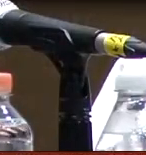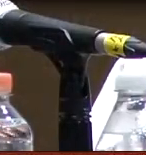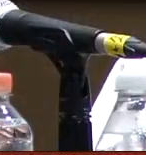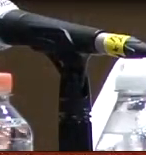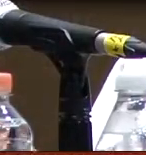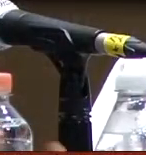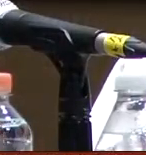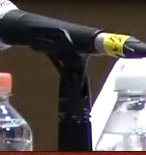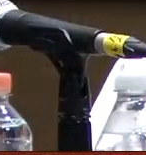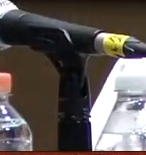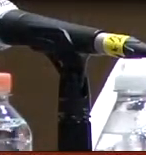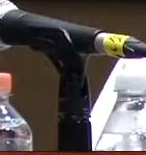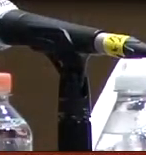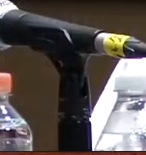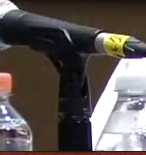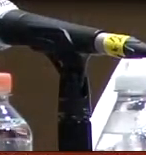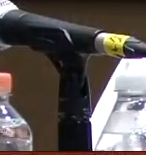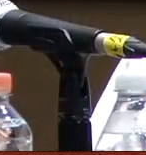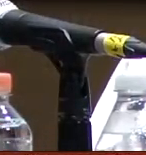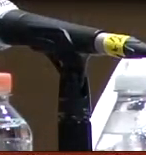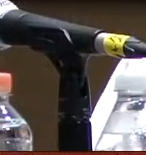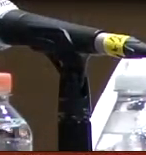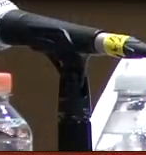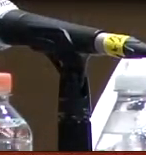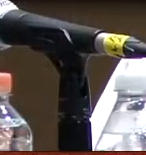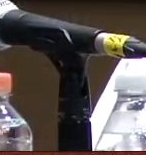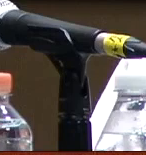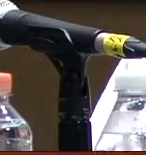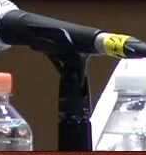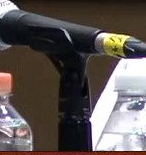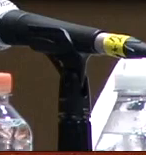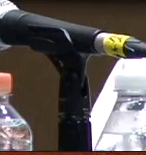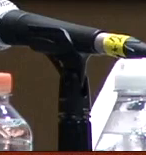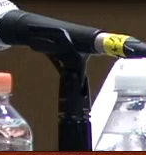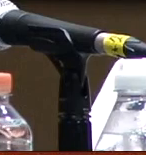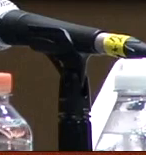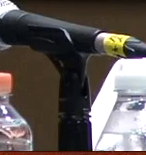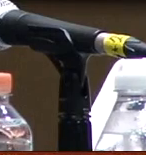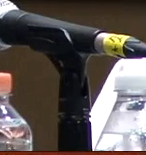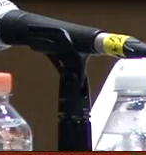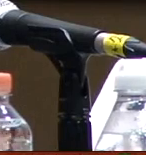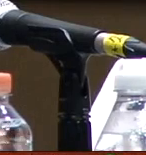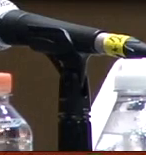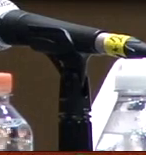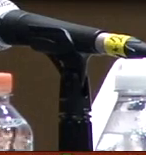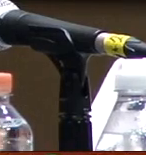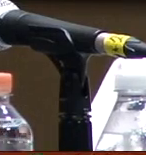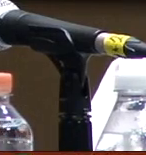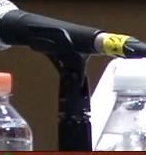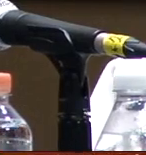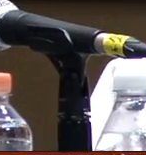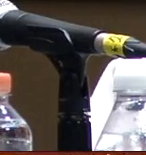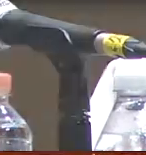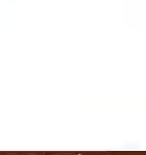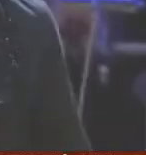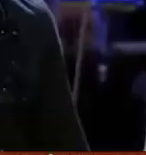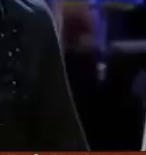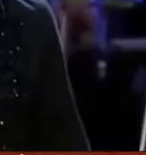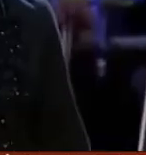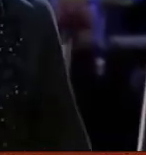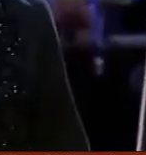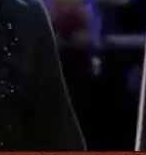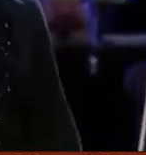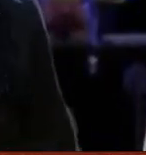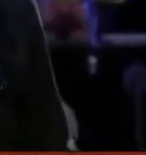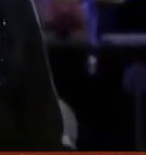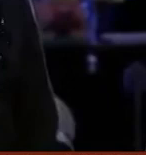acompañar y a nutrir un proyecto que de por sí ya es verdaderamente atractivo. Como